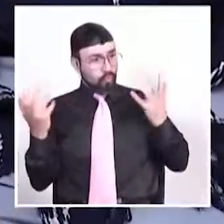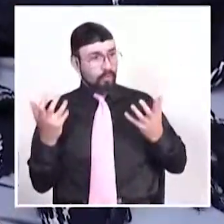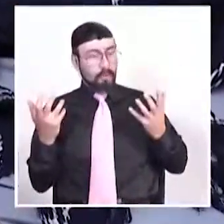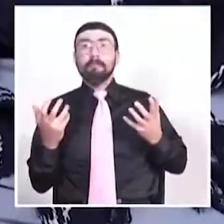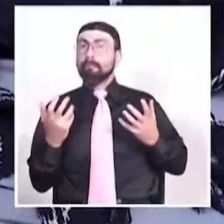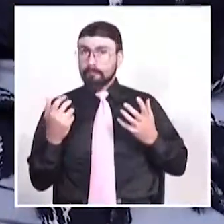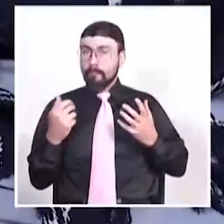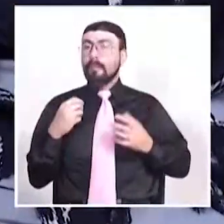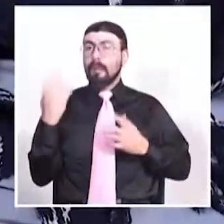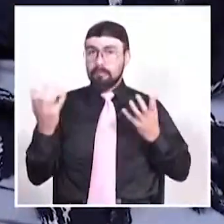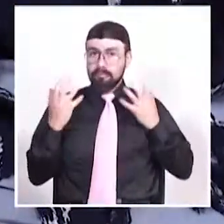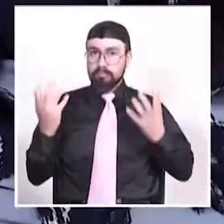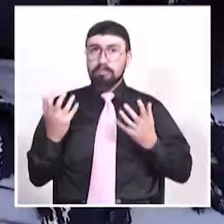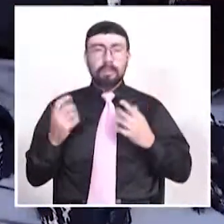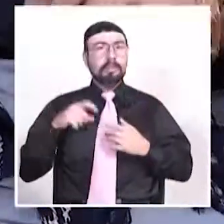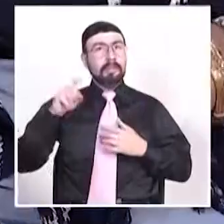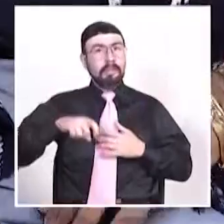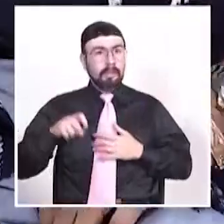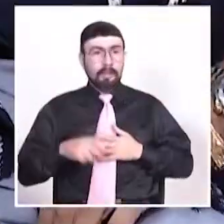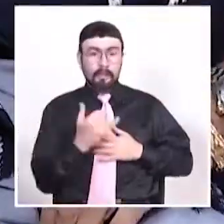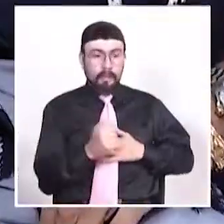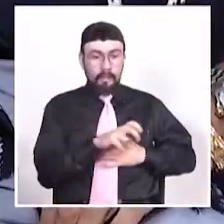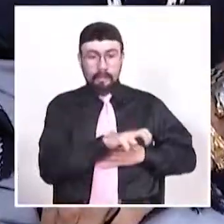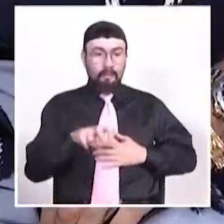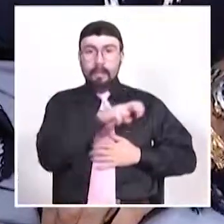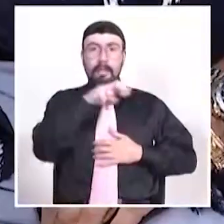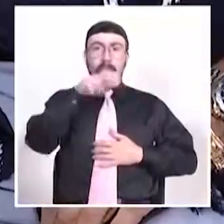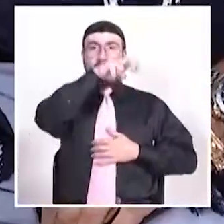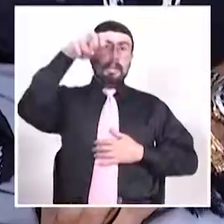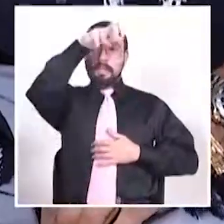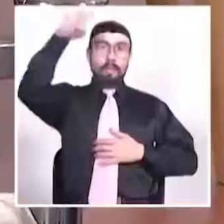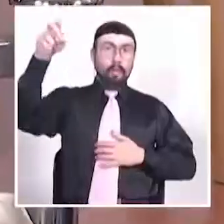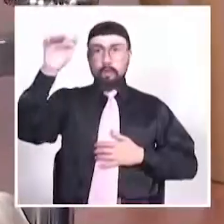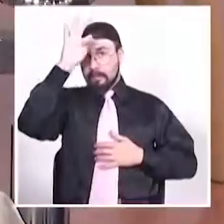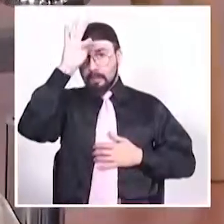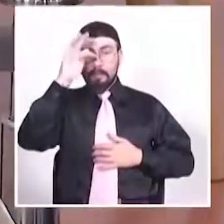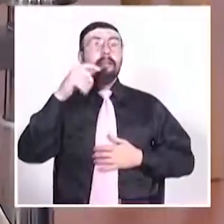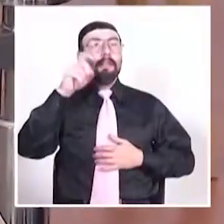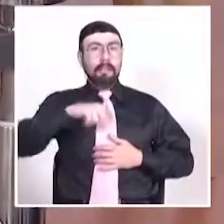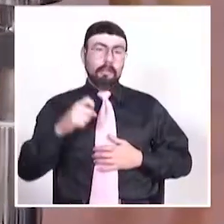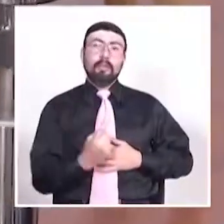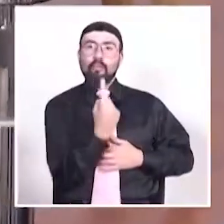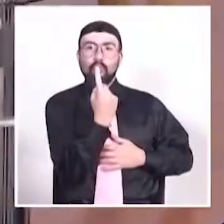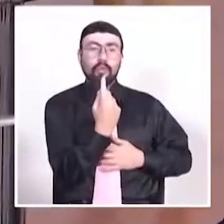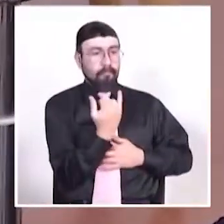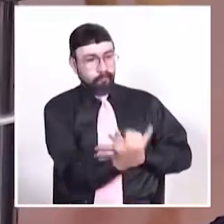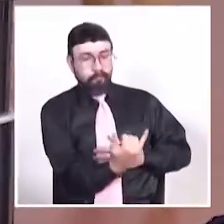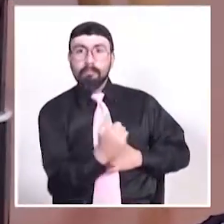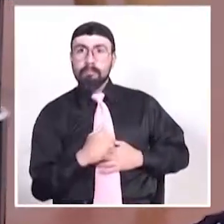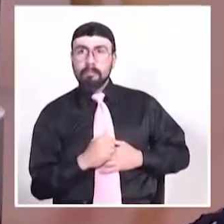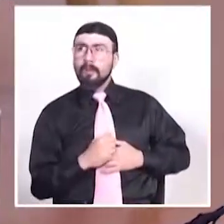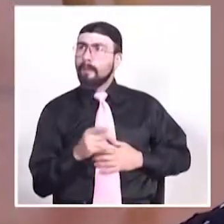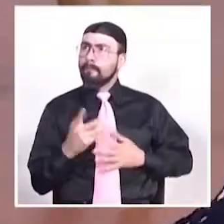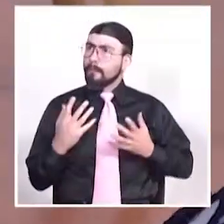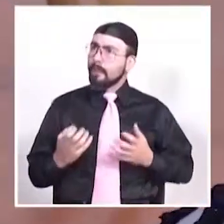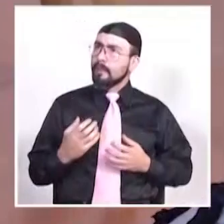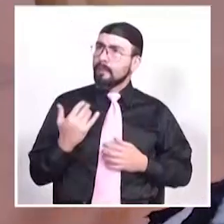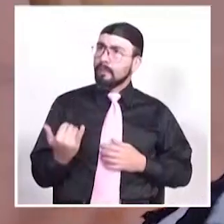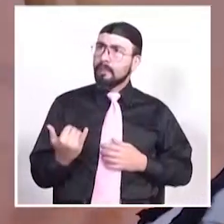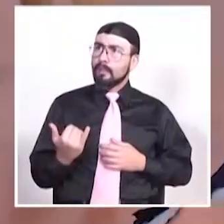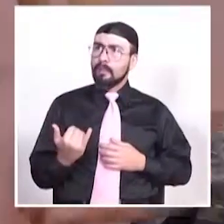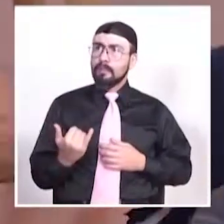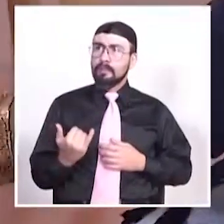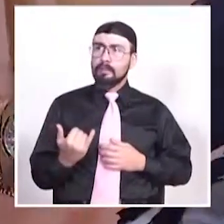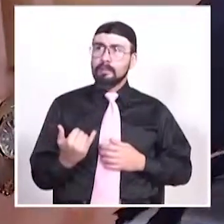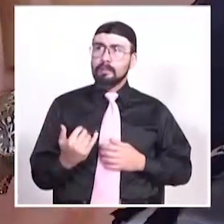que tenerlo, digamos, en cada piso de cada hospital, en cada sala de reanimación. Entonces con él, si quiere, doctor, bájelo bien,